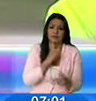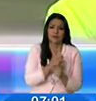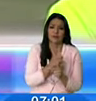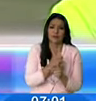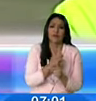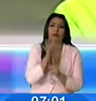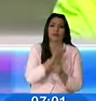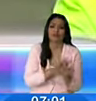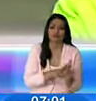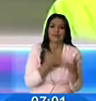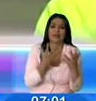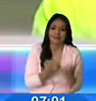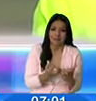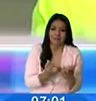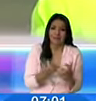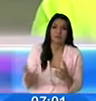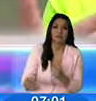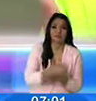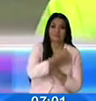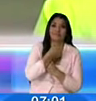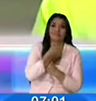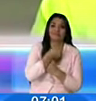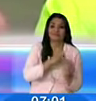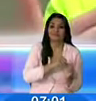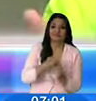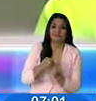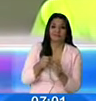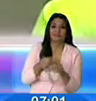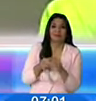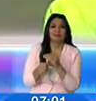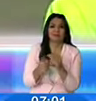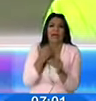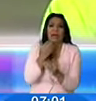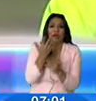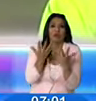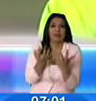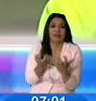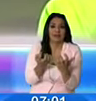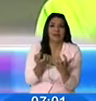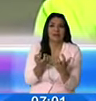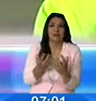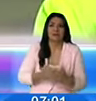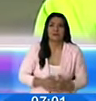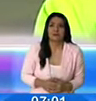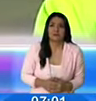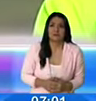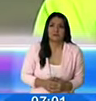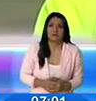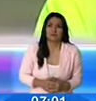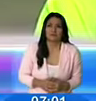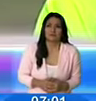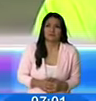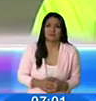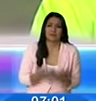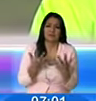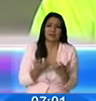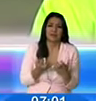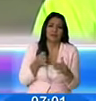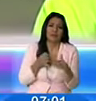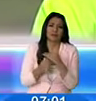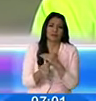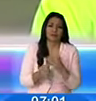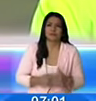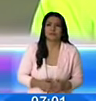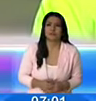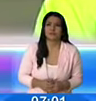que salió de su casa, trató de ingresarla en un callejón, en un zaguán, en donde trató pues de abusar en contra del pudor de la